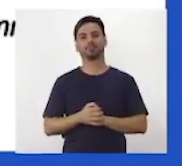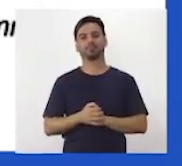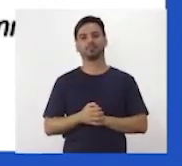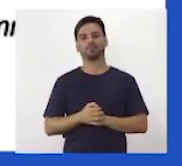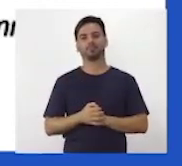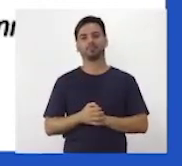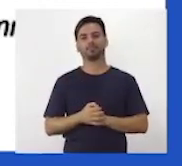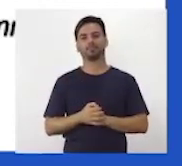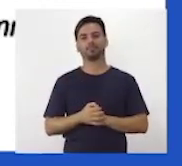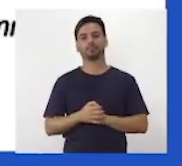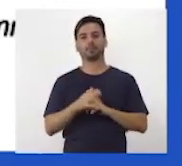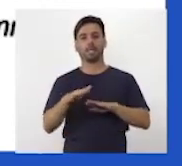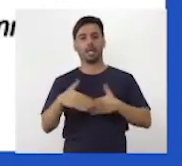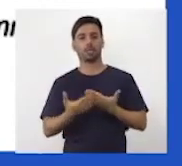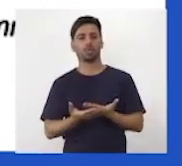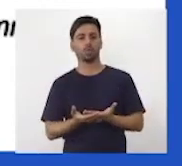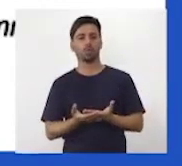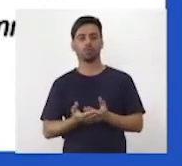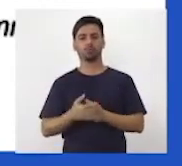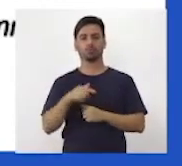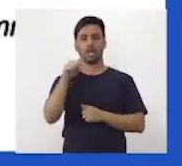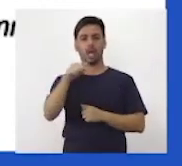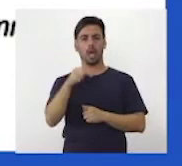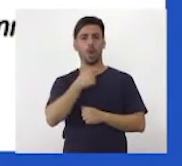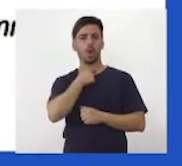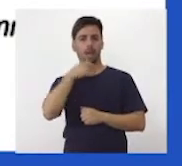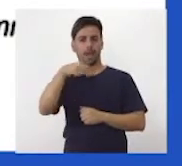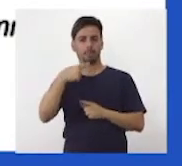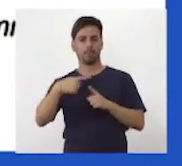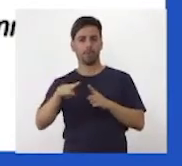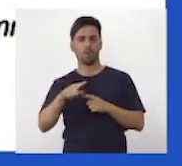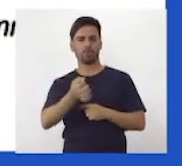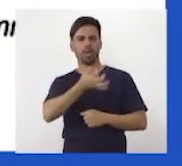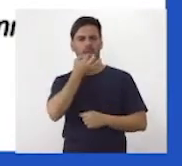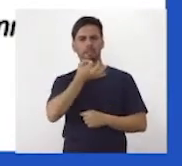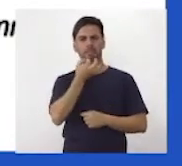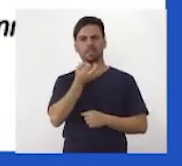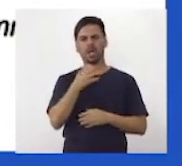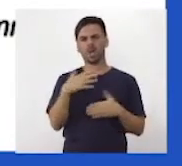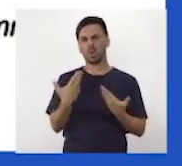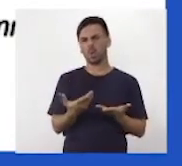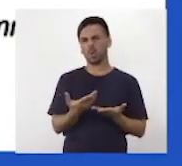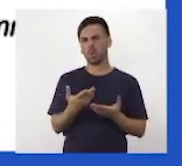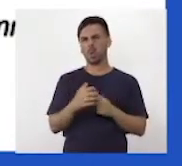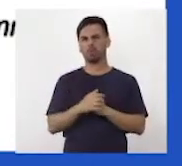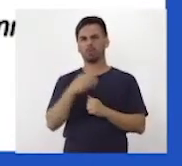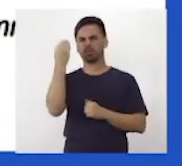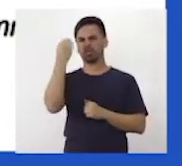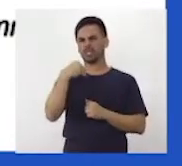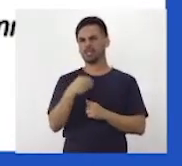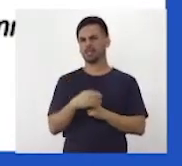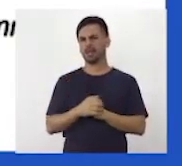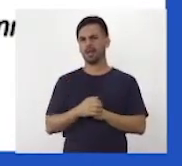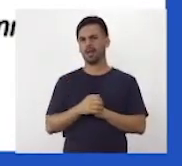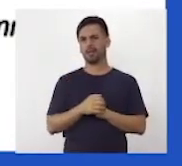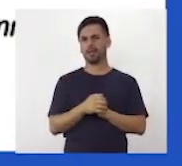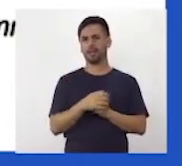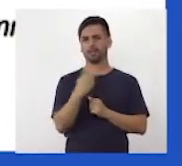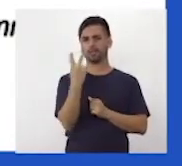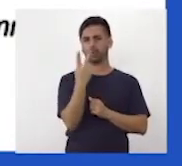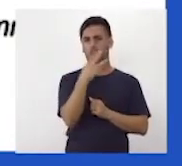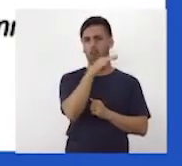cómo determinar el cociente de dos monomios que poseen parte literal. Observa, ahora nos